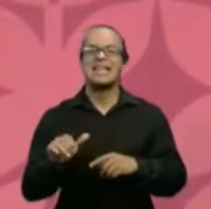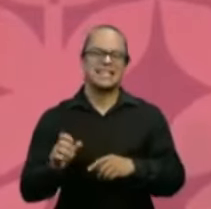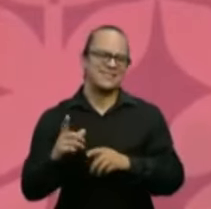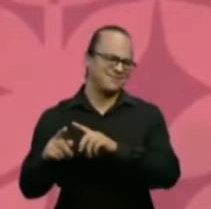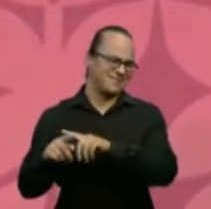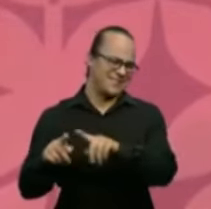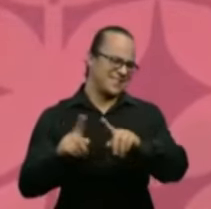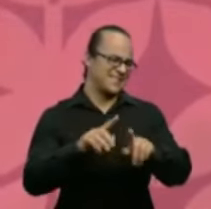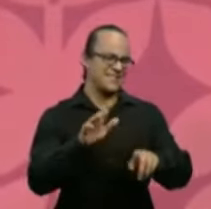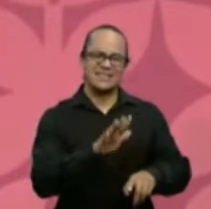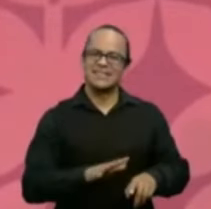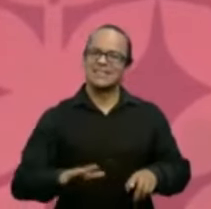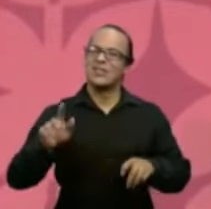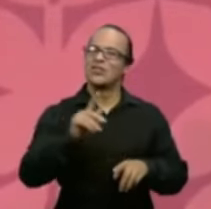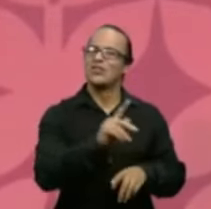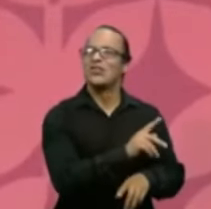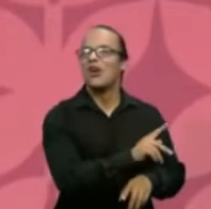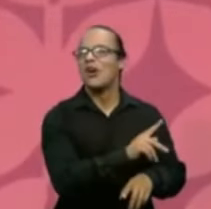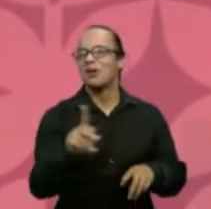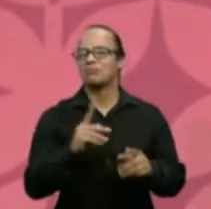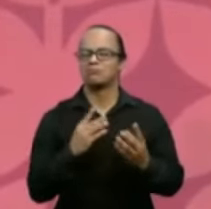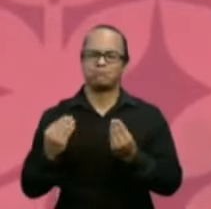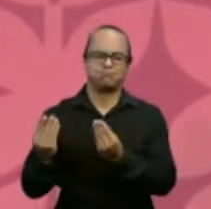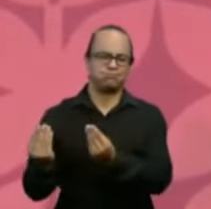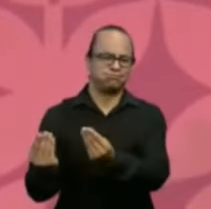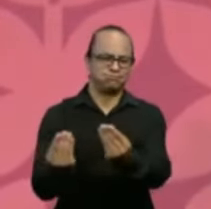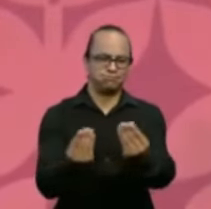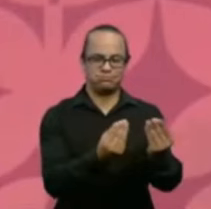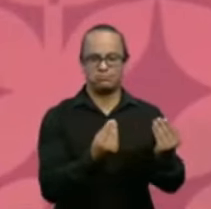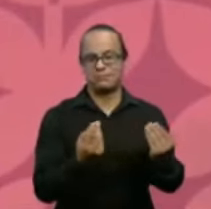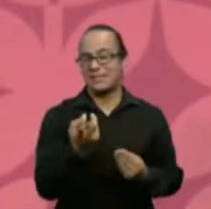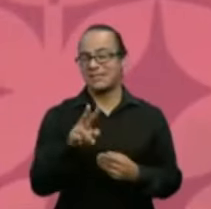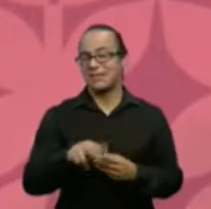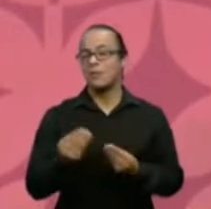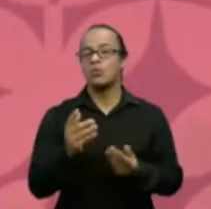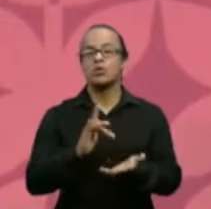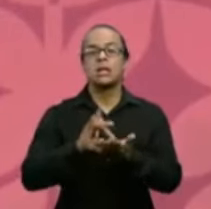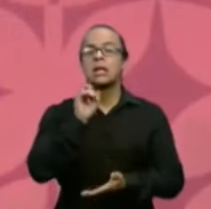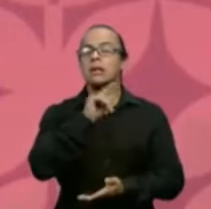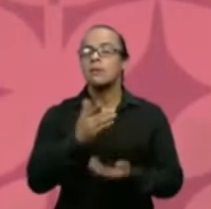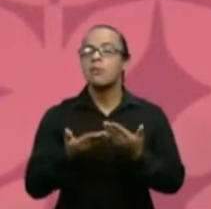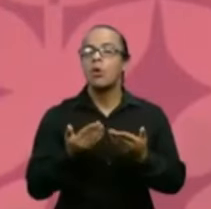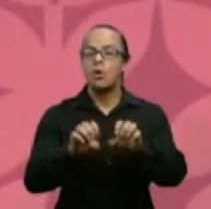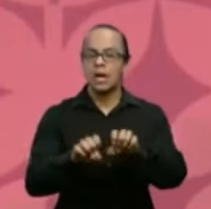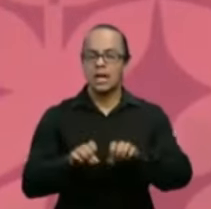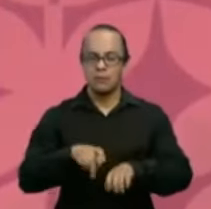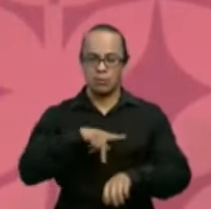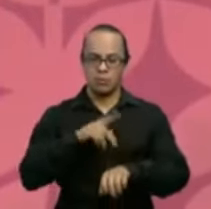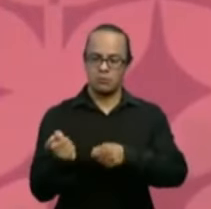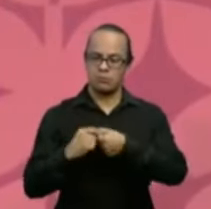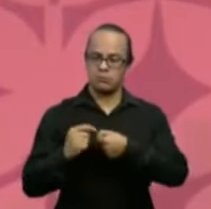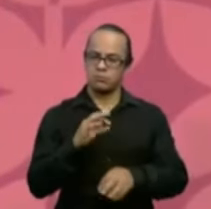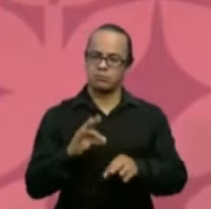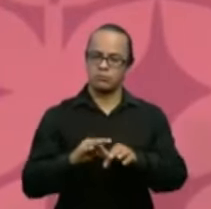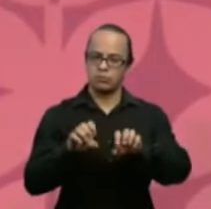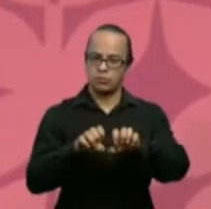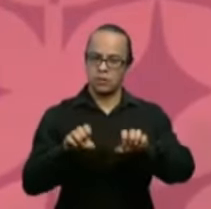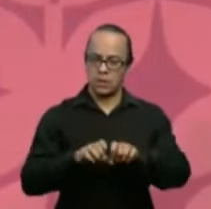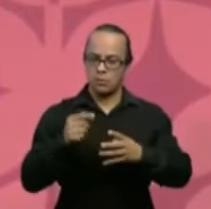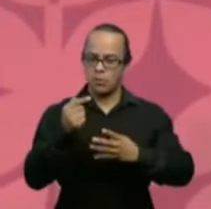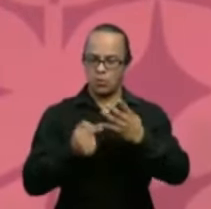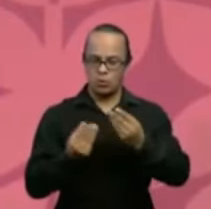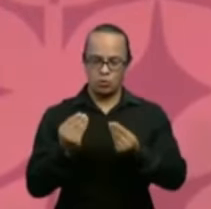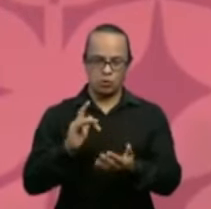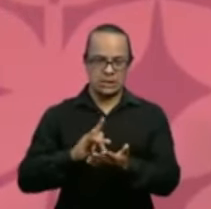fin, tengo tantos. Y muchas gracias también a los que van a integrar el gabinete, muchas gracias al equipo de